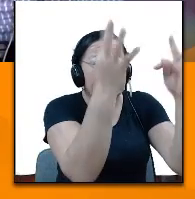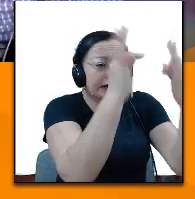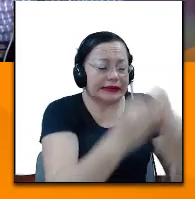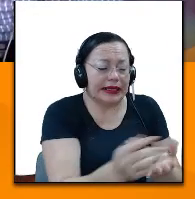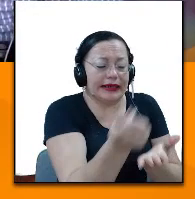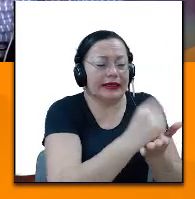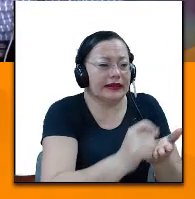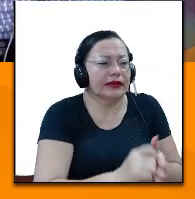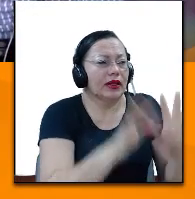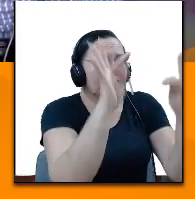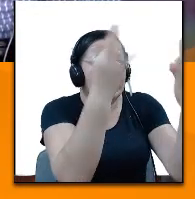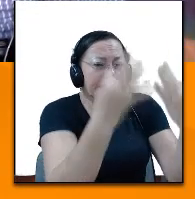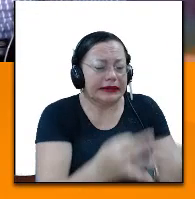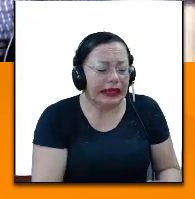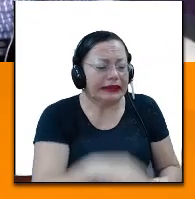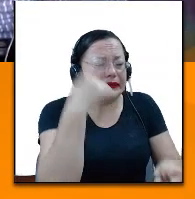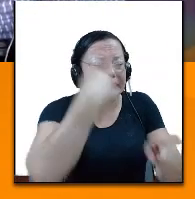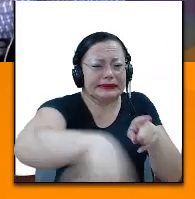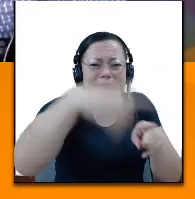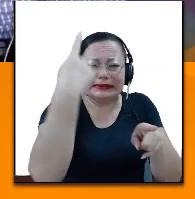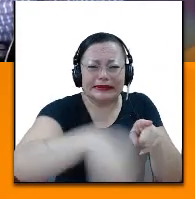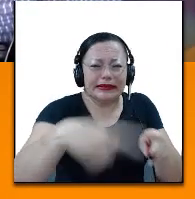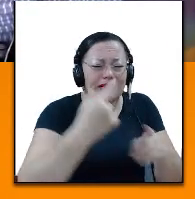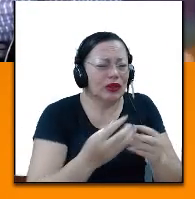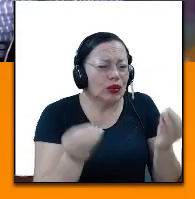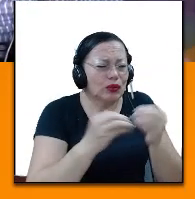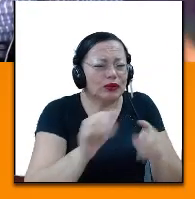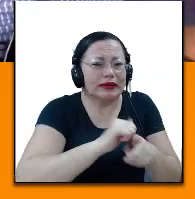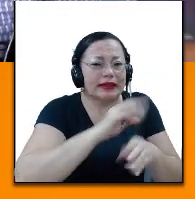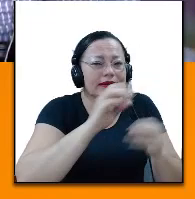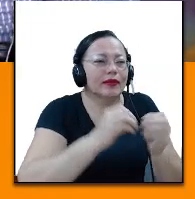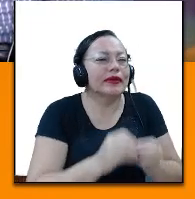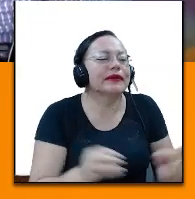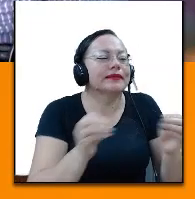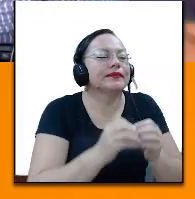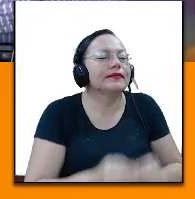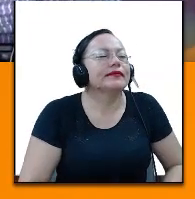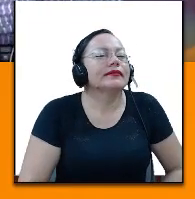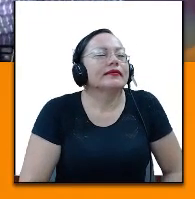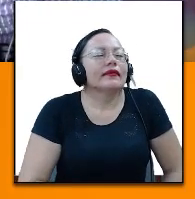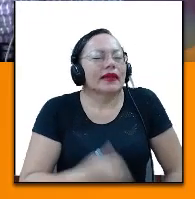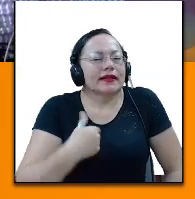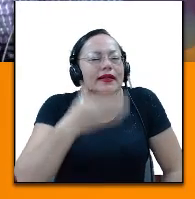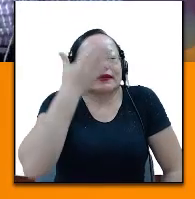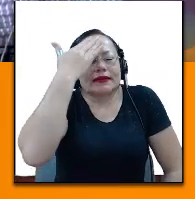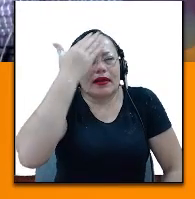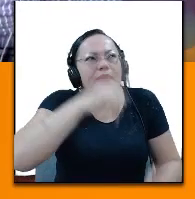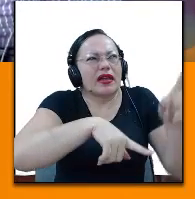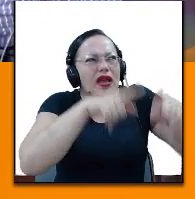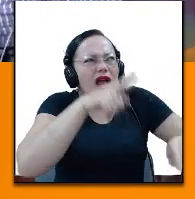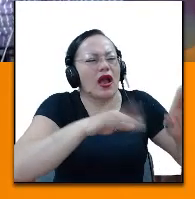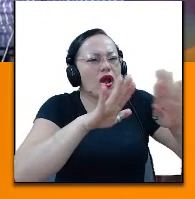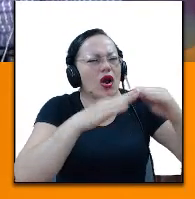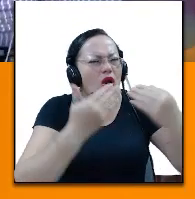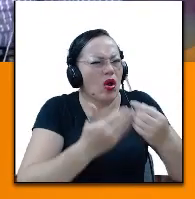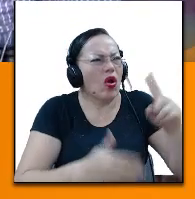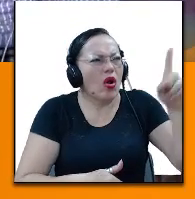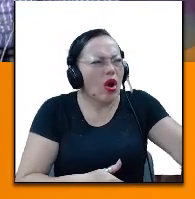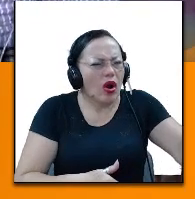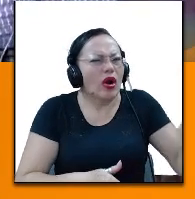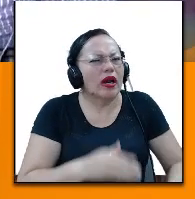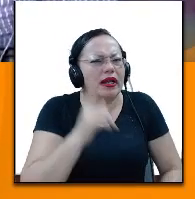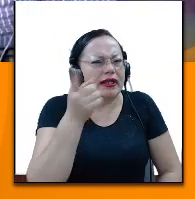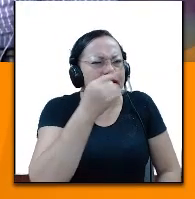los talleres, los ejercicios, todo lo que se está haciendo. Sé que algunos colegios, como por ejemplo el Gimnasio Palma